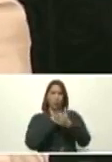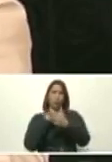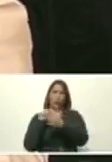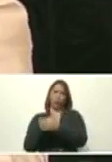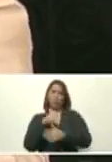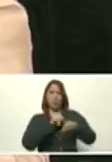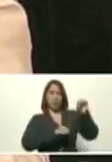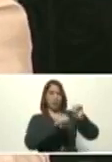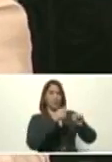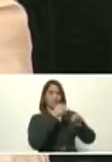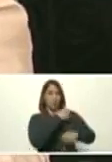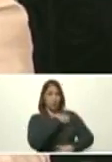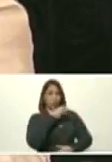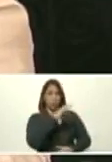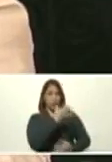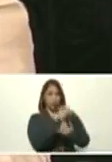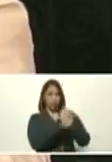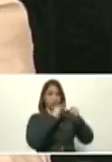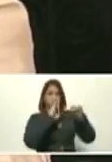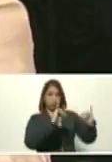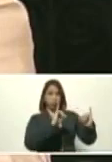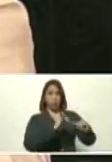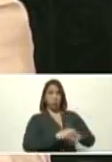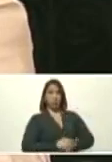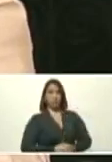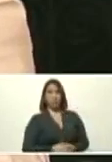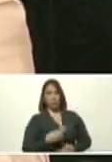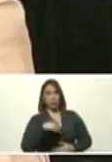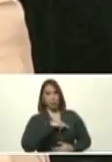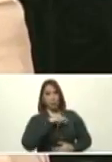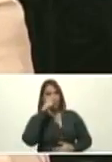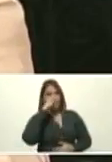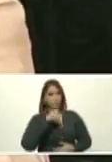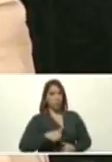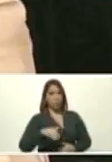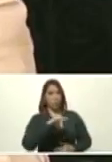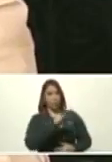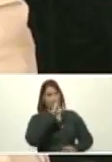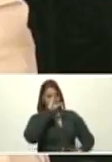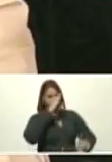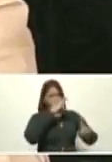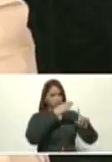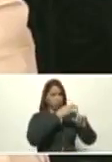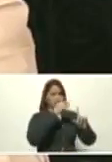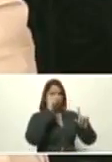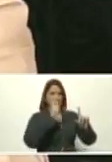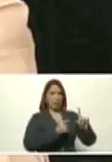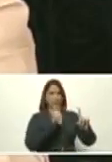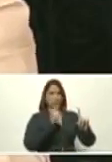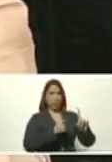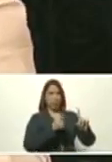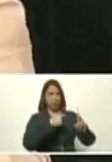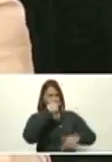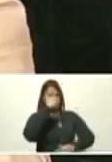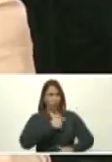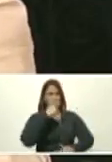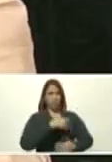la soberanía, de la independencia de nuestro pueblo, fijar este tipo de posición que